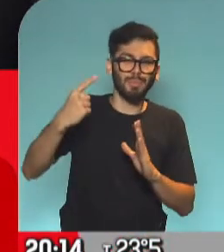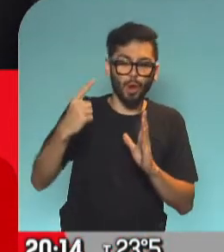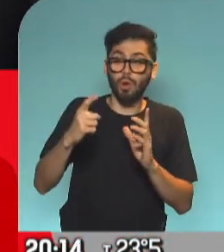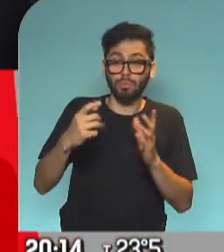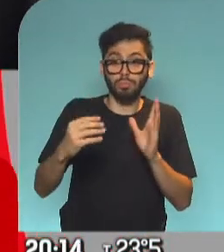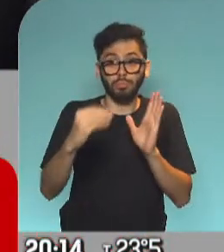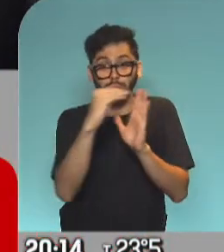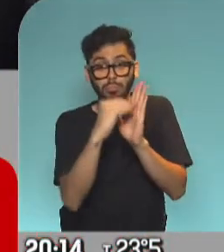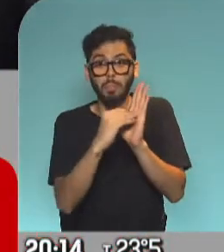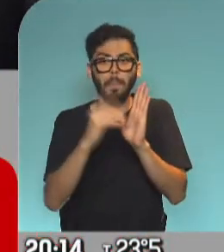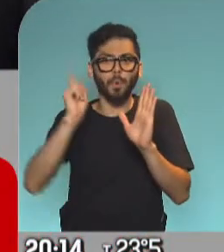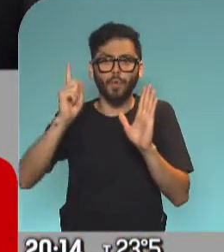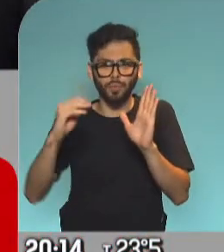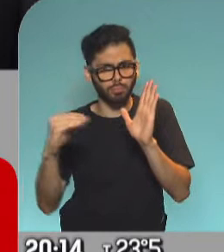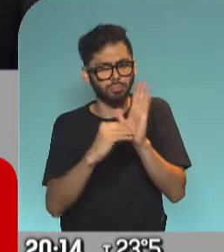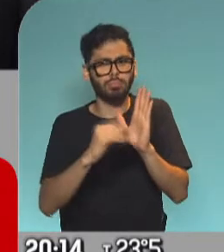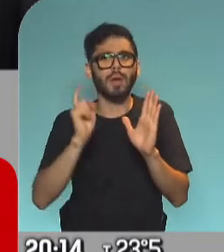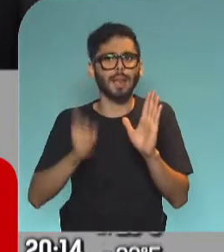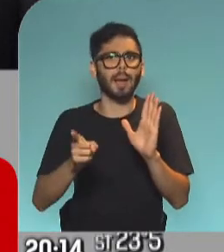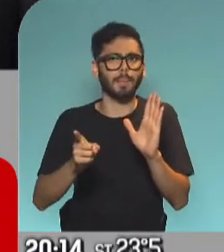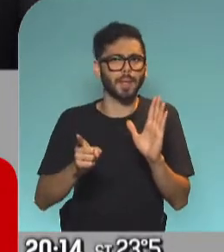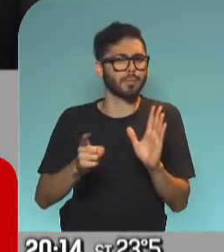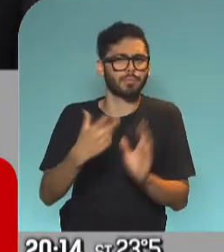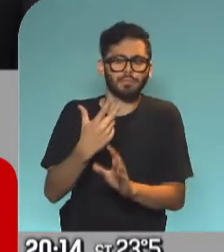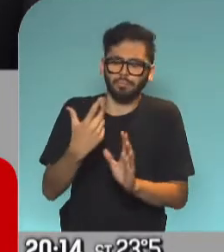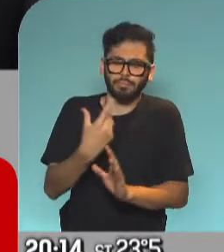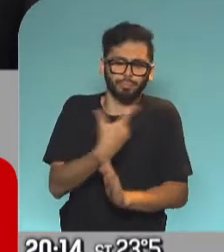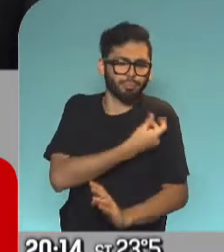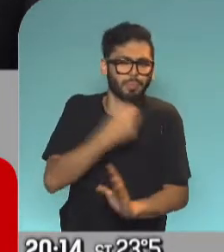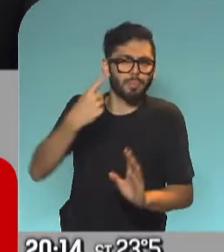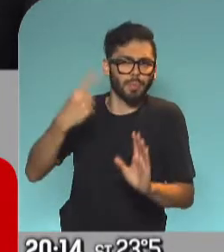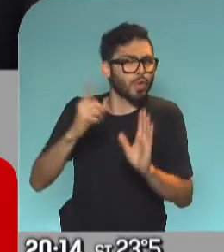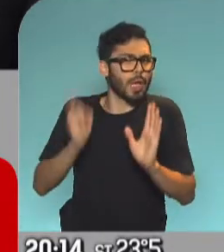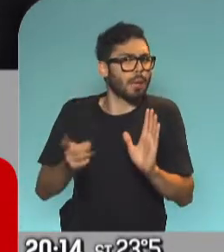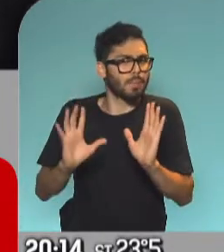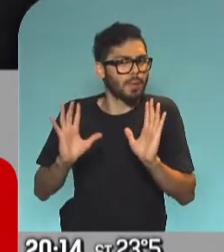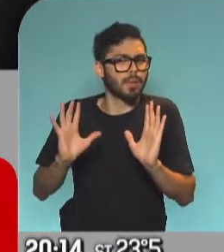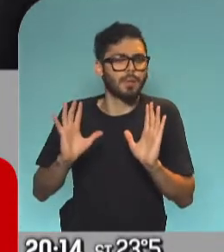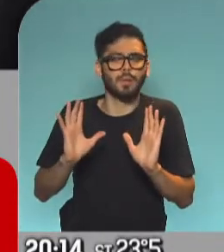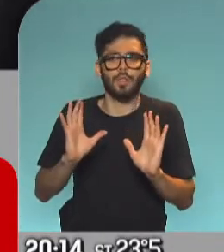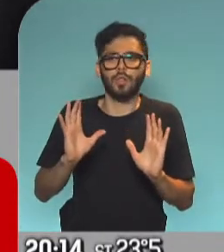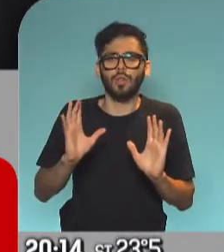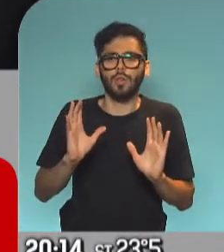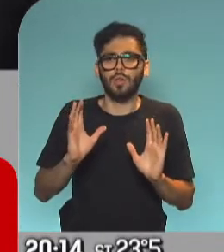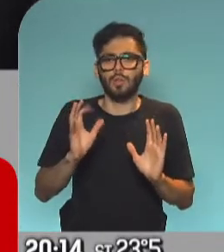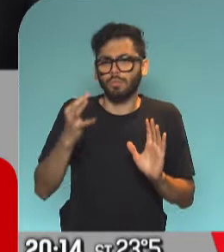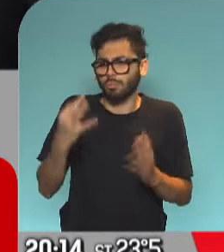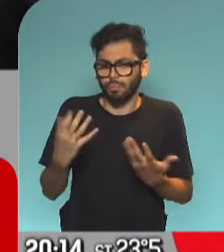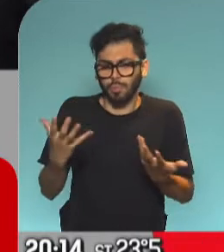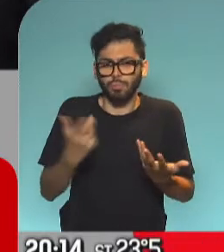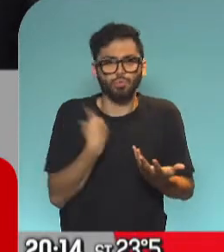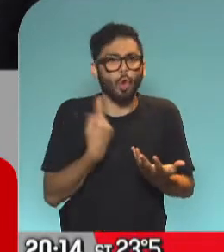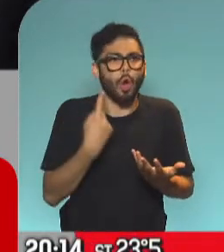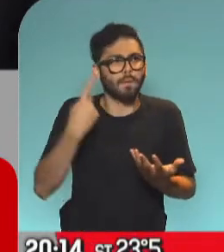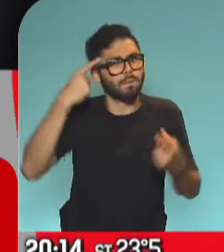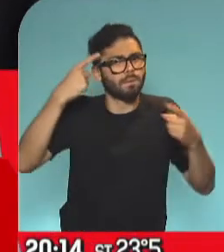los primeros que reciban la vacunación, la vacuna, digamos, ¿no? Fundamentalmente pensando en que todos aspiramos